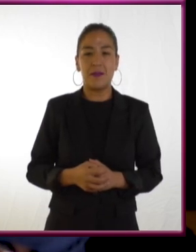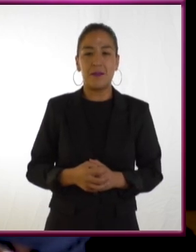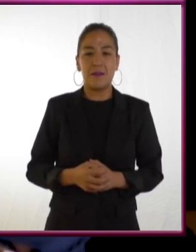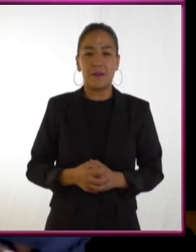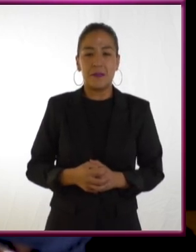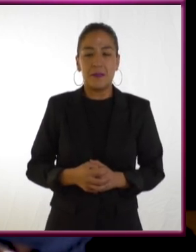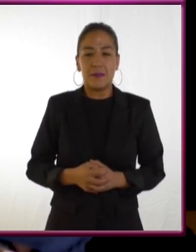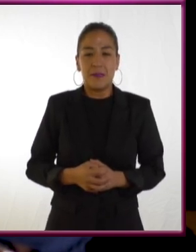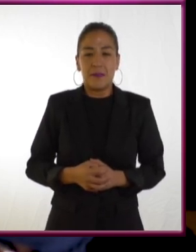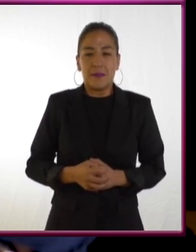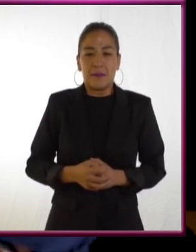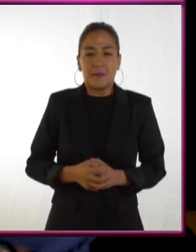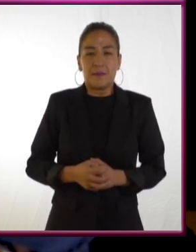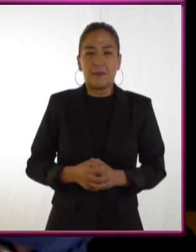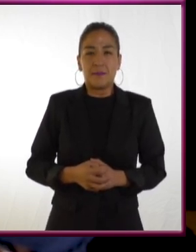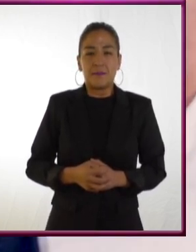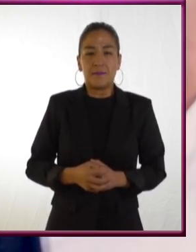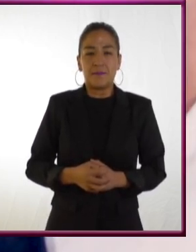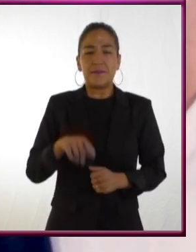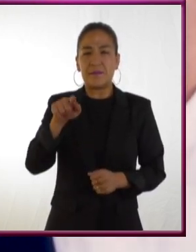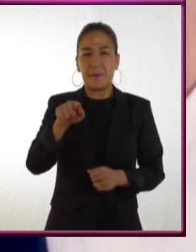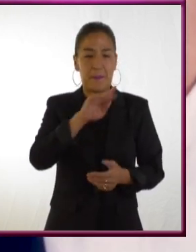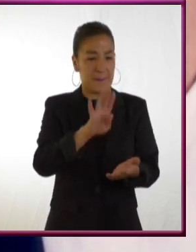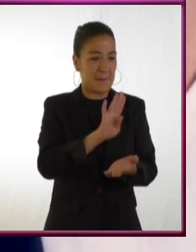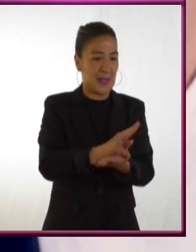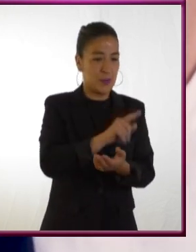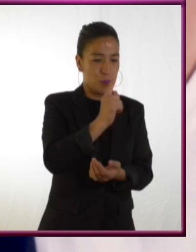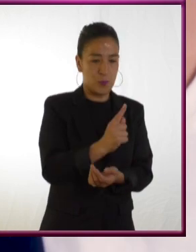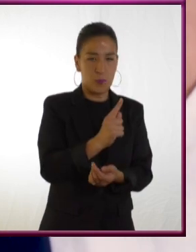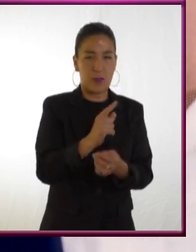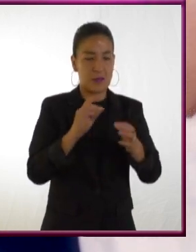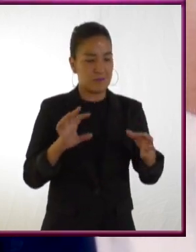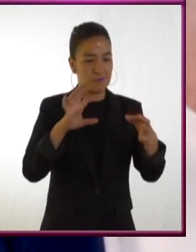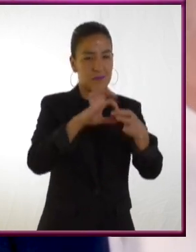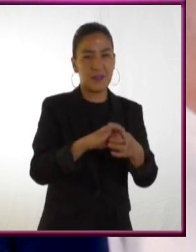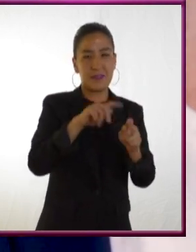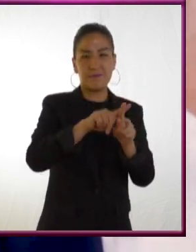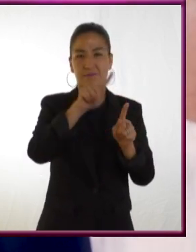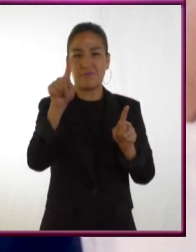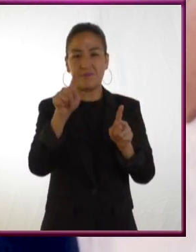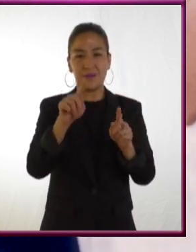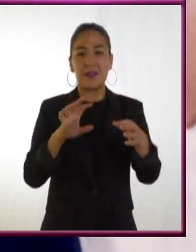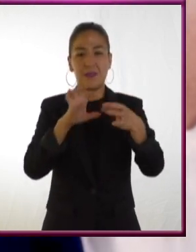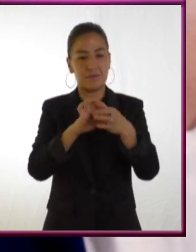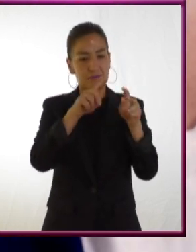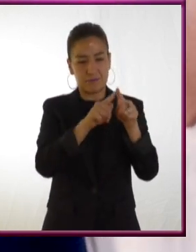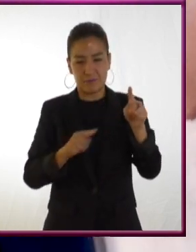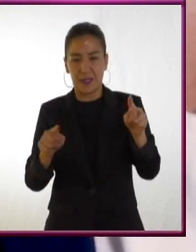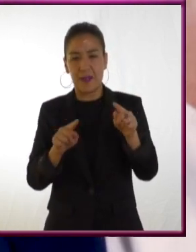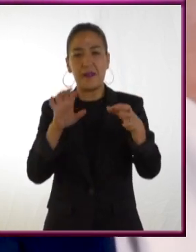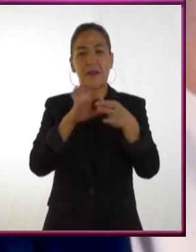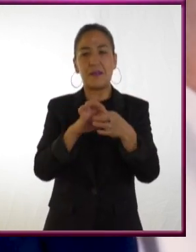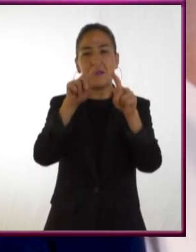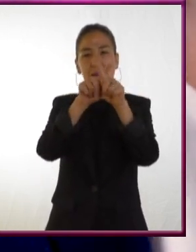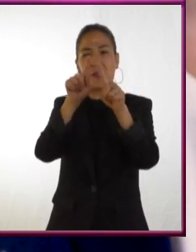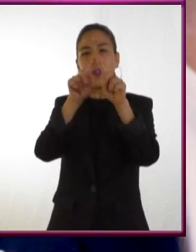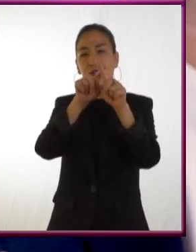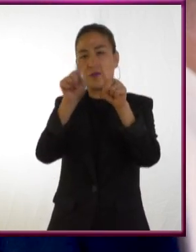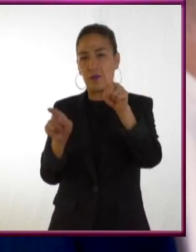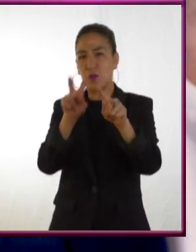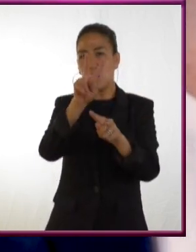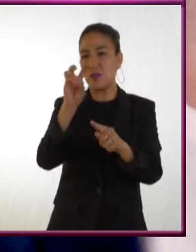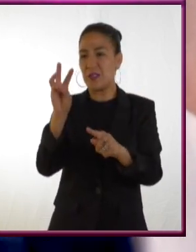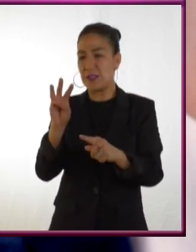Este se conecta con este. Y como este es el barrio 1, se conecta con este y debemos que este es el